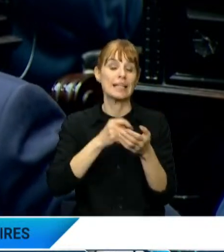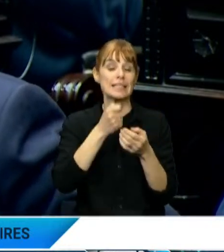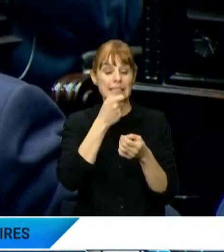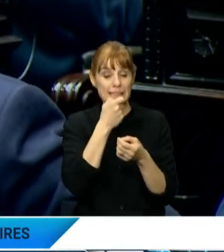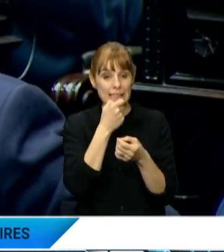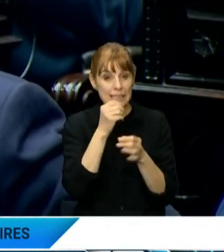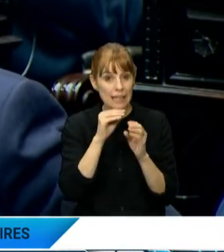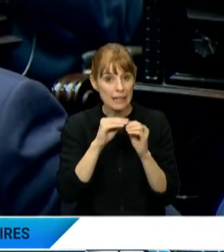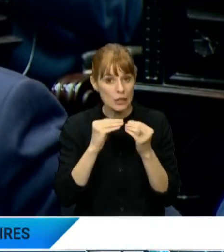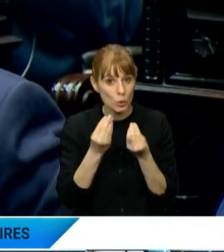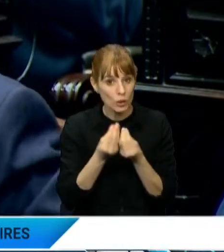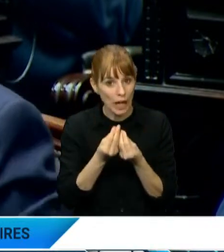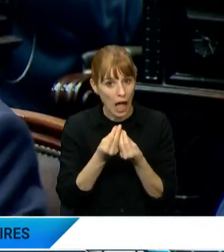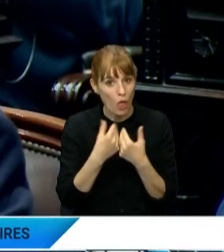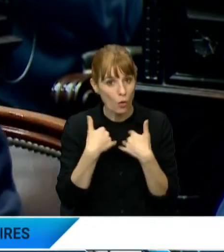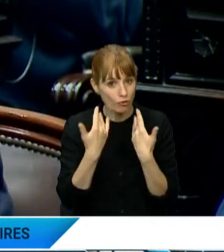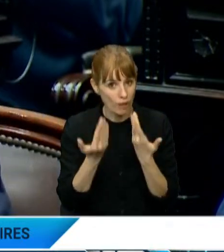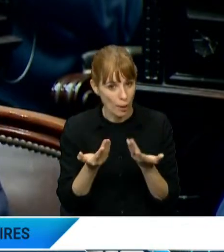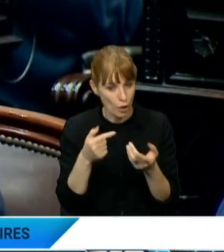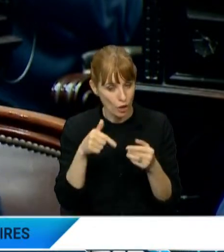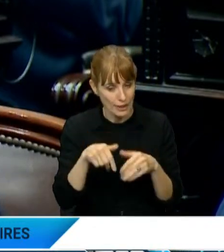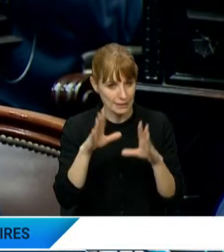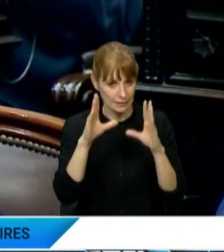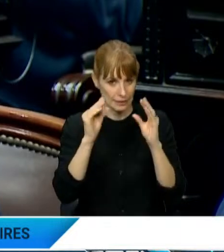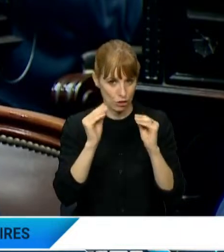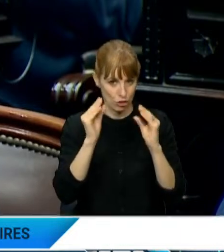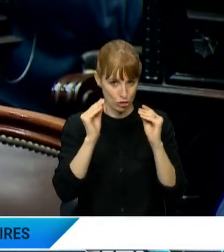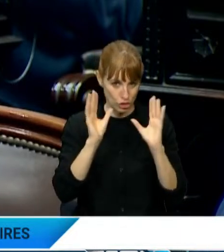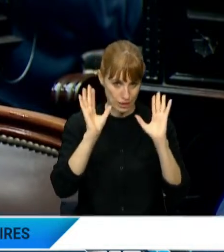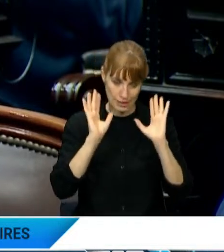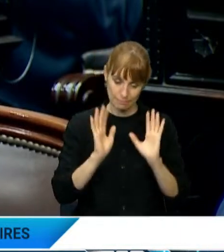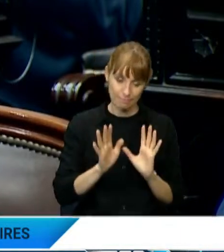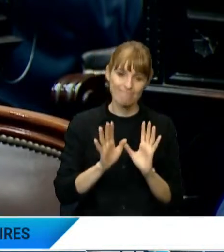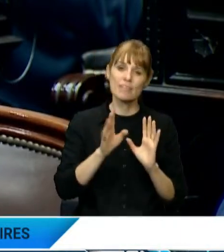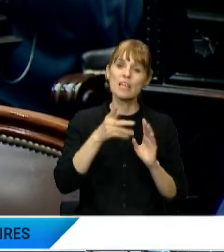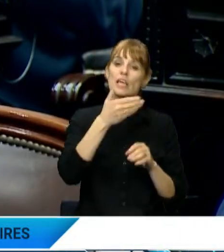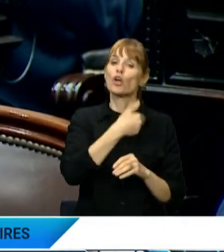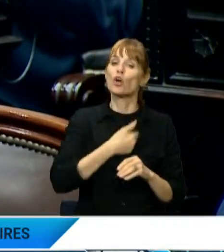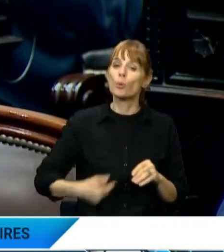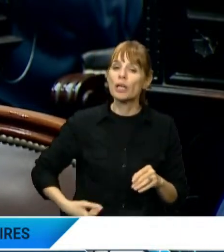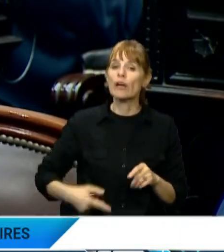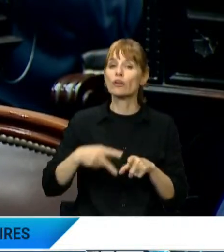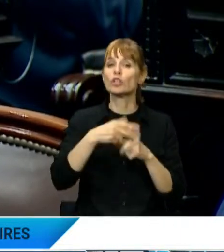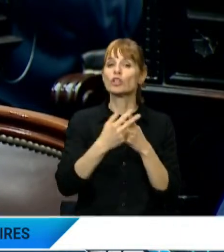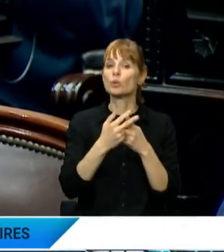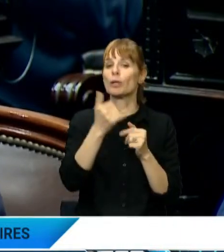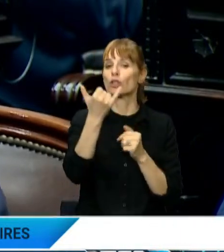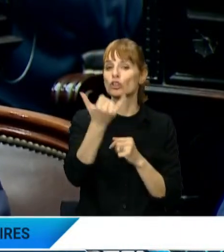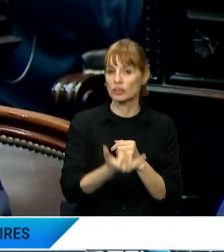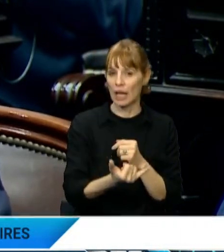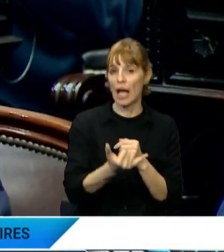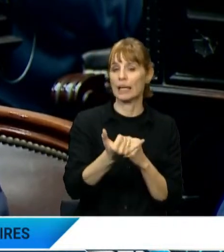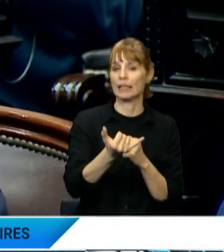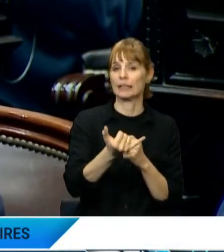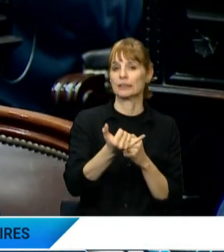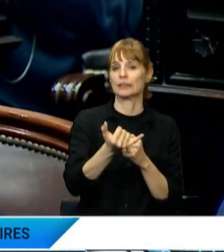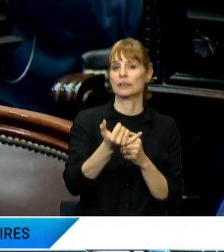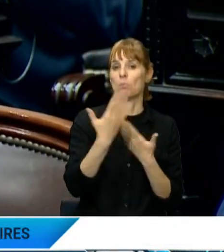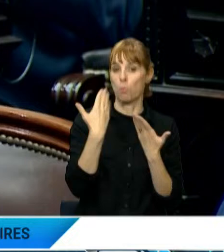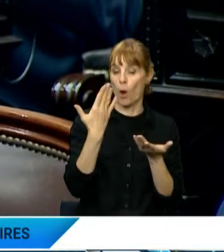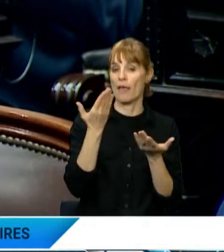resultado esta noche. Creo que tiene el gobierno instrumentos que tiene que utilizar, presidente, y tiene que